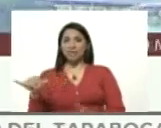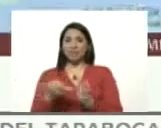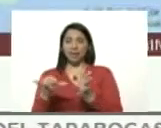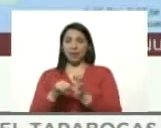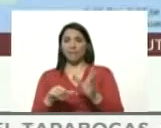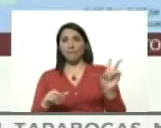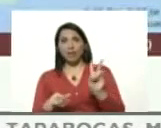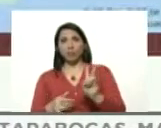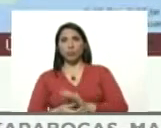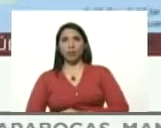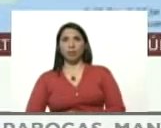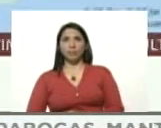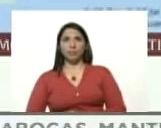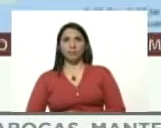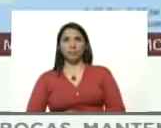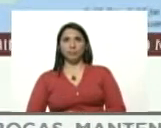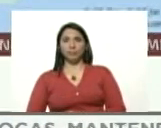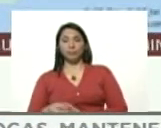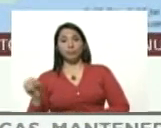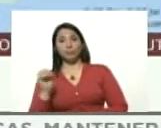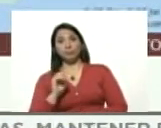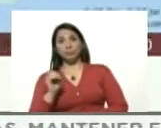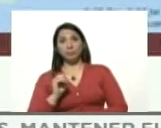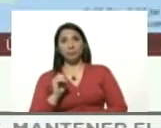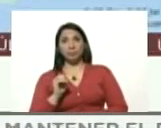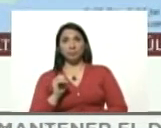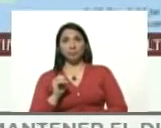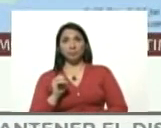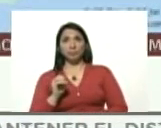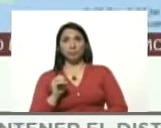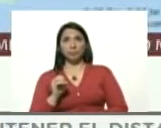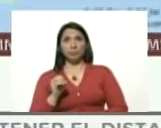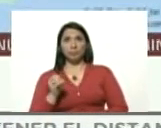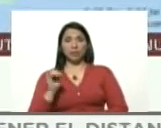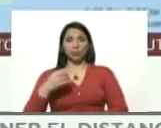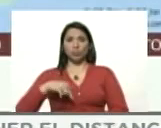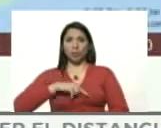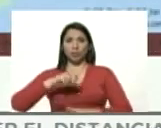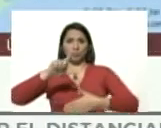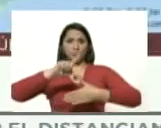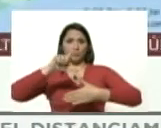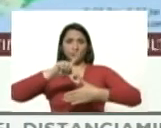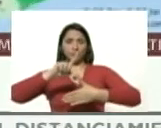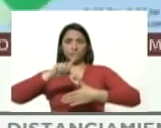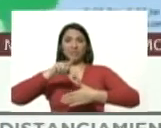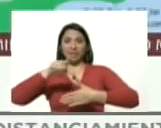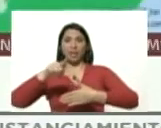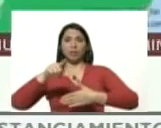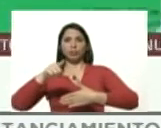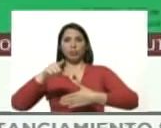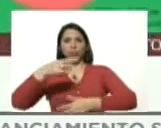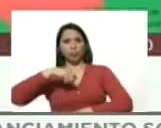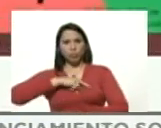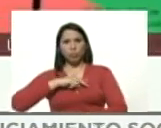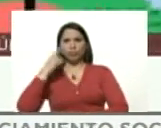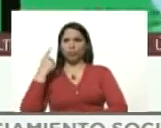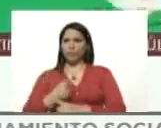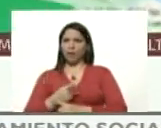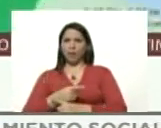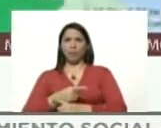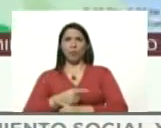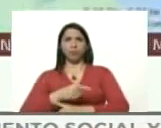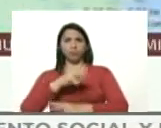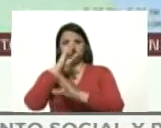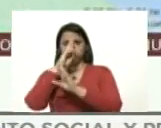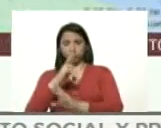Venezuela, limítrofes, o bien, bueno, están en nuestro continente. Eso nos obliga a ser muy estrictos. Ahí